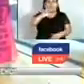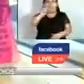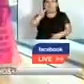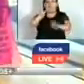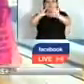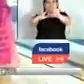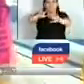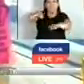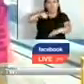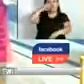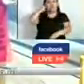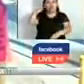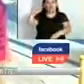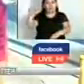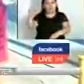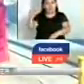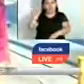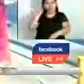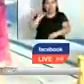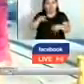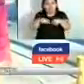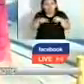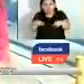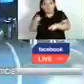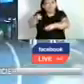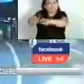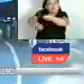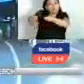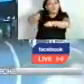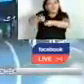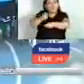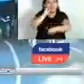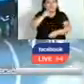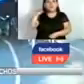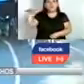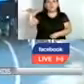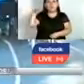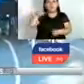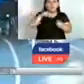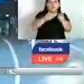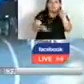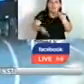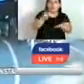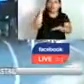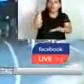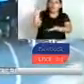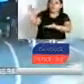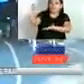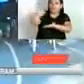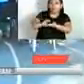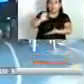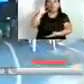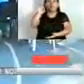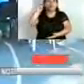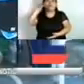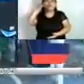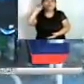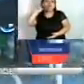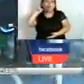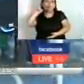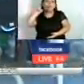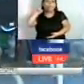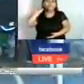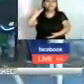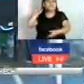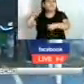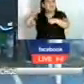328 millones de letes o letras del Tesoro en marzo. Según analistas, un programa de préstamos del Fondo Monetario Internacional, el FMI,